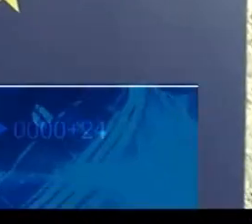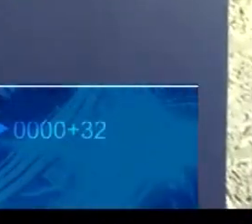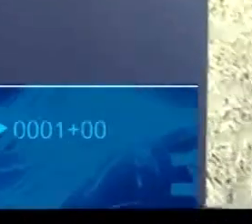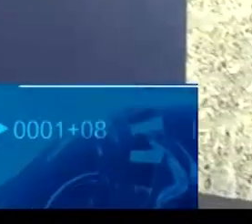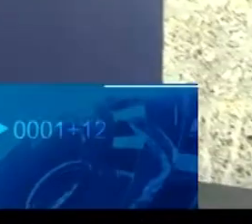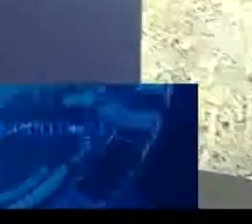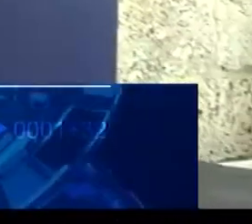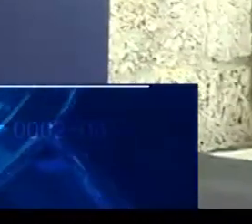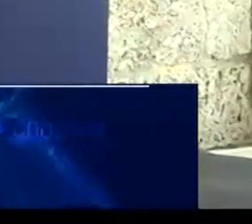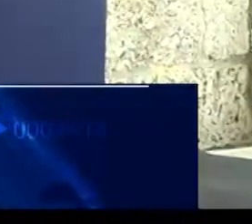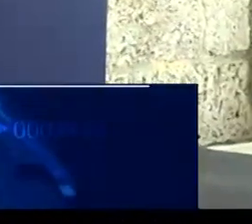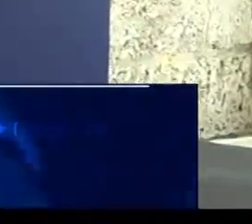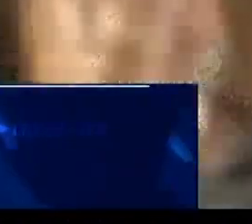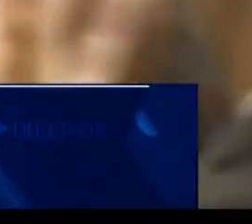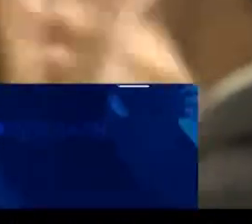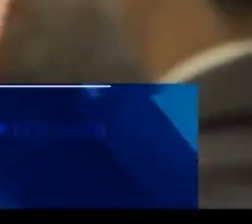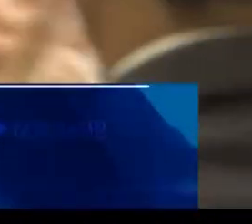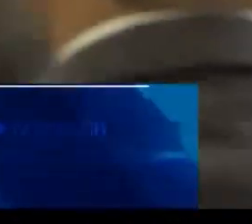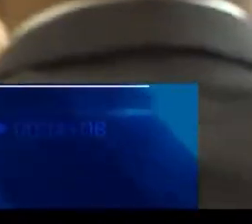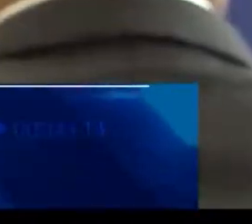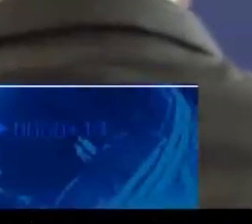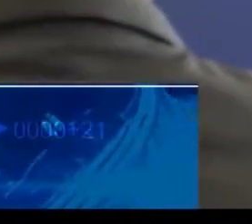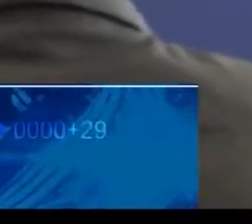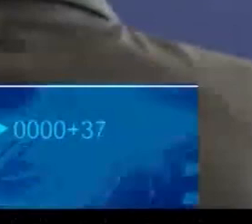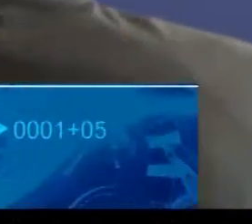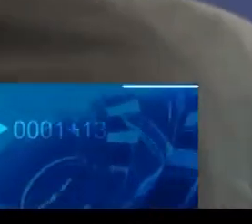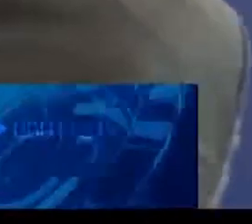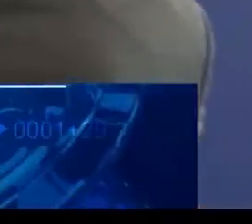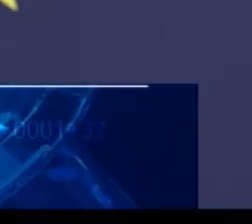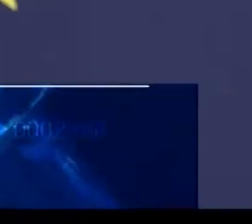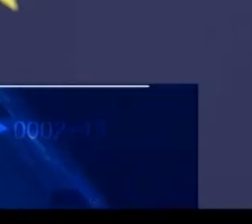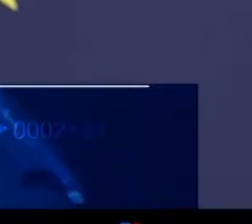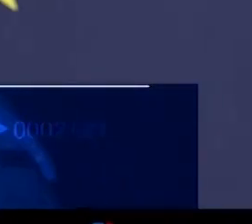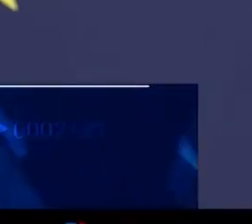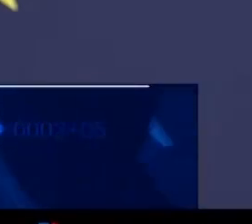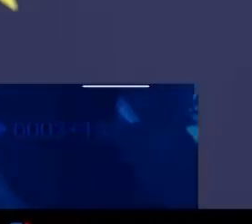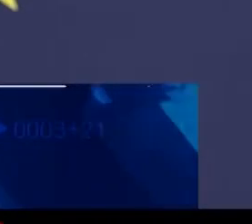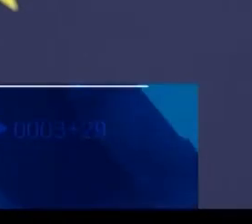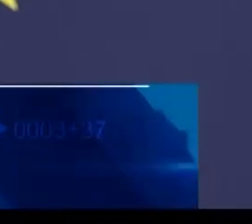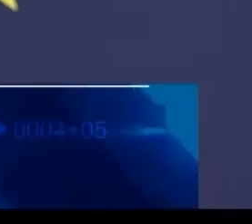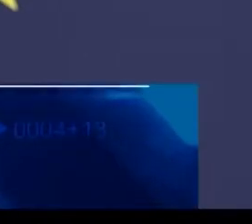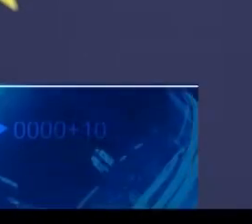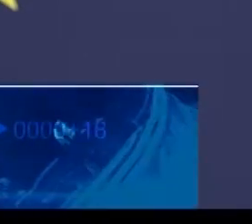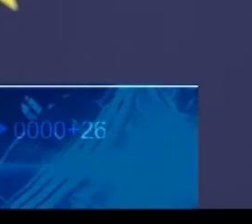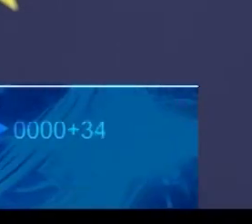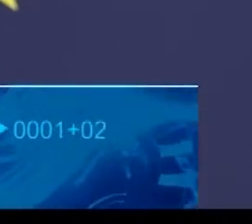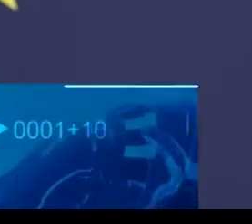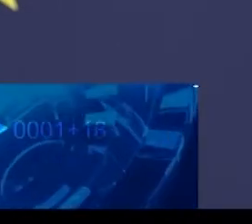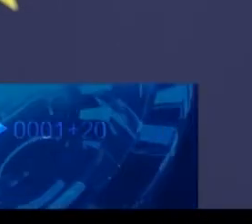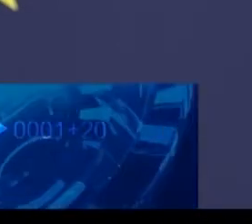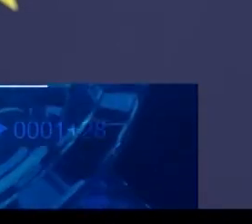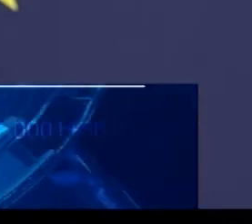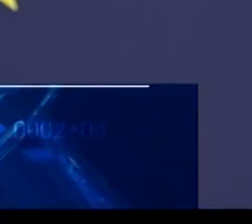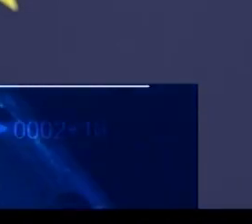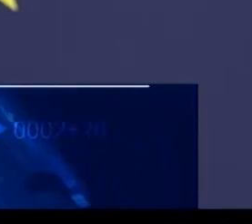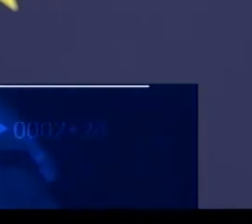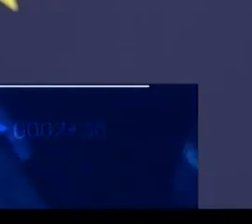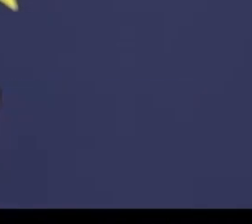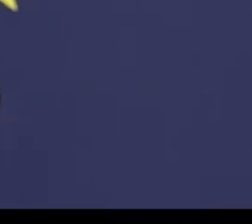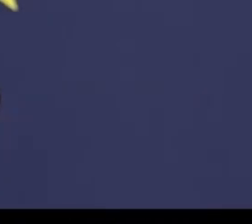agradeció el reconocimiento y reiteró su compromiso con la justicia. Agradezco a la Unión Europea el